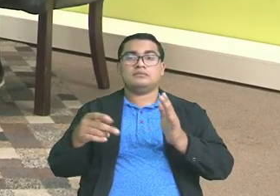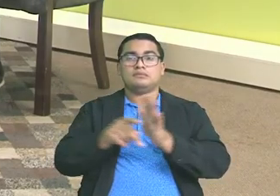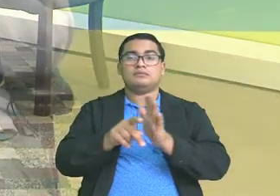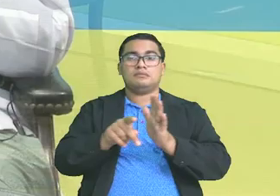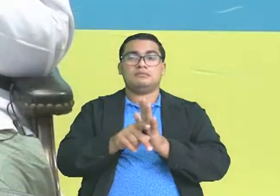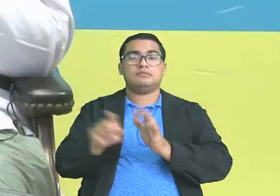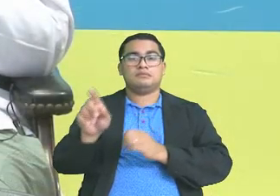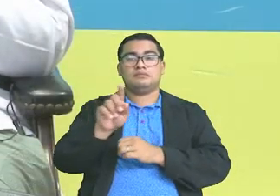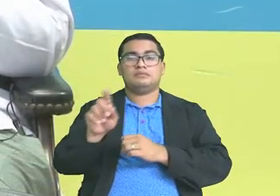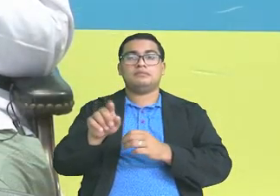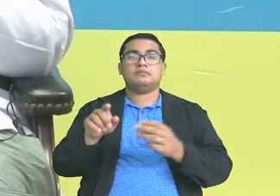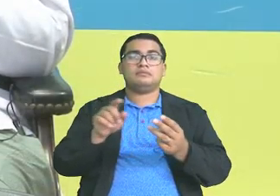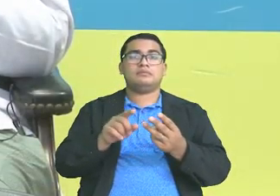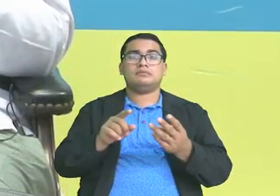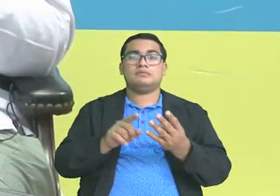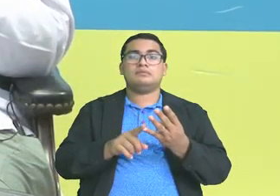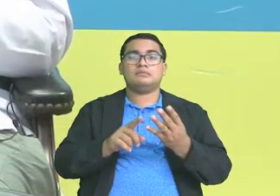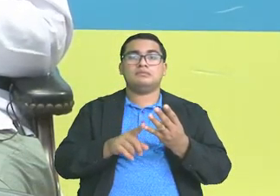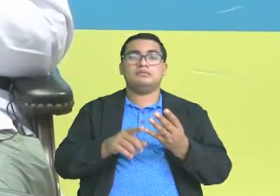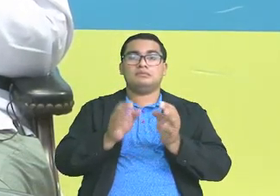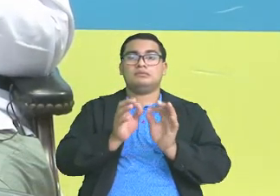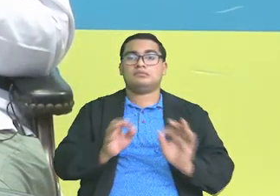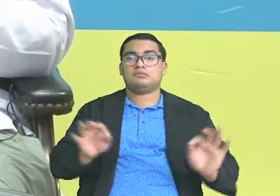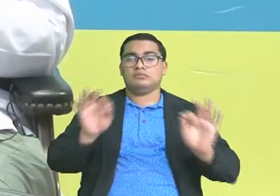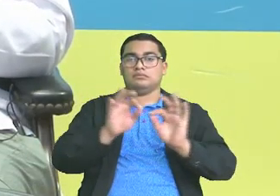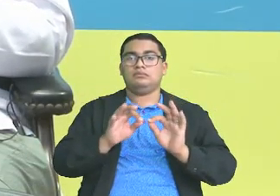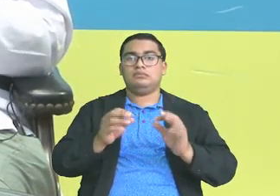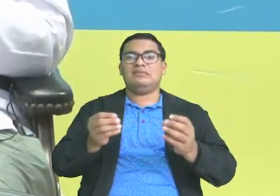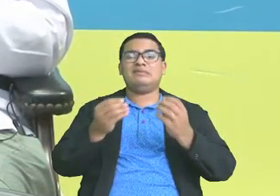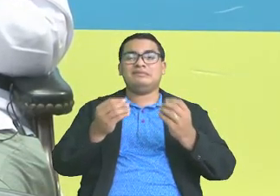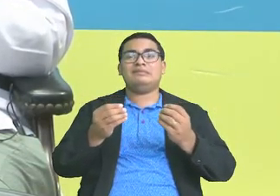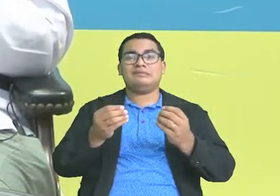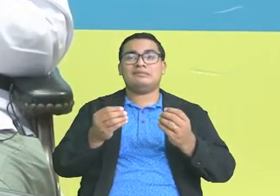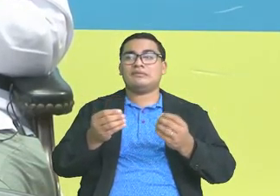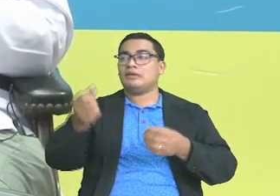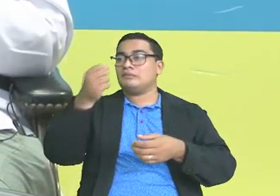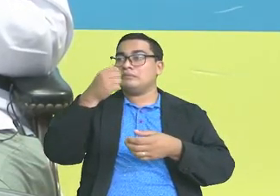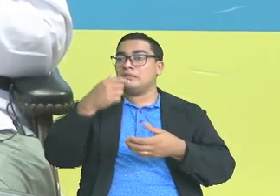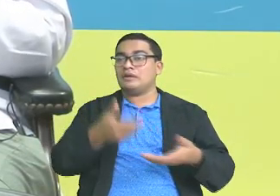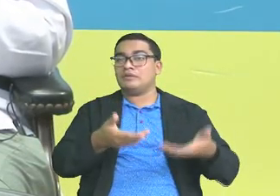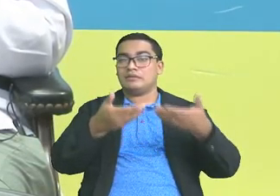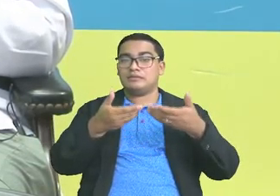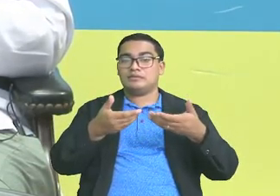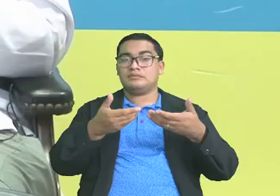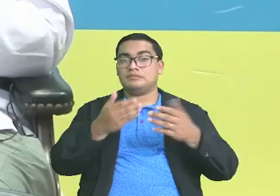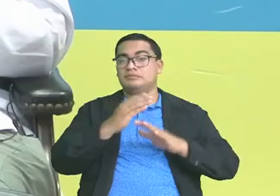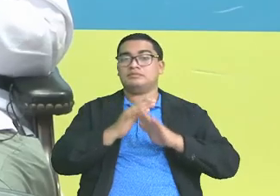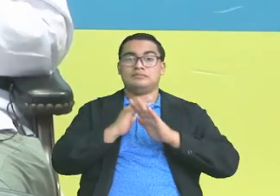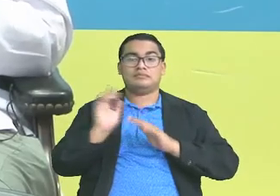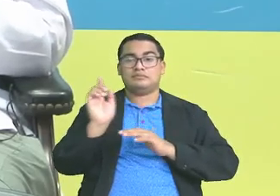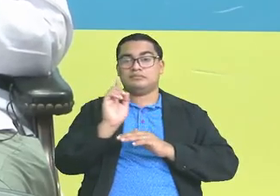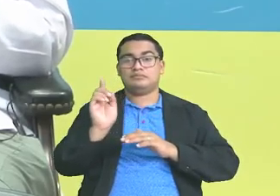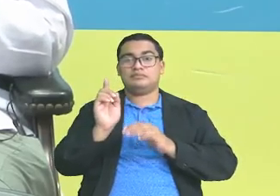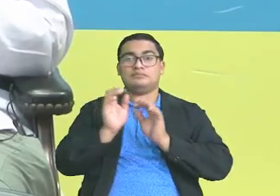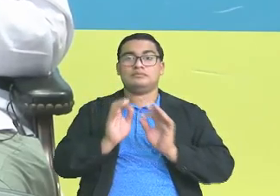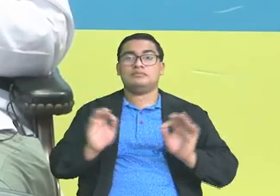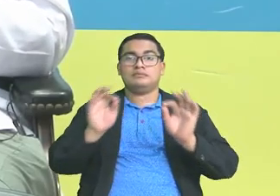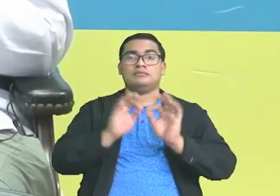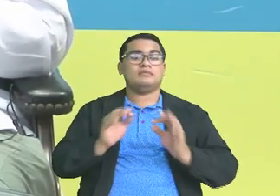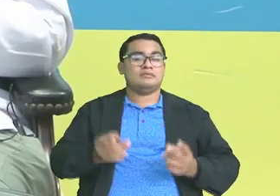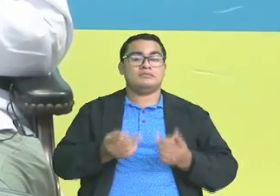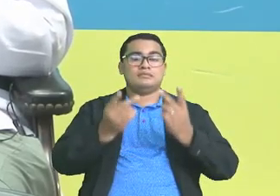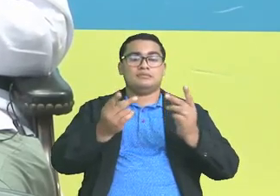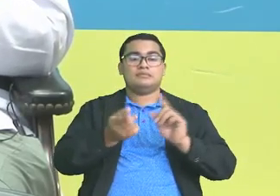riesgo. Es importante que no solo es deme medicamentos para que no me dé. Así es, cambio de estilo de